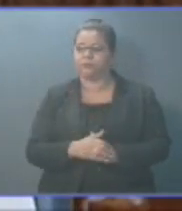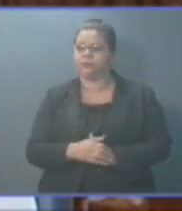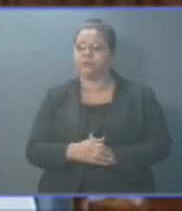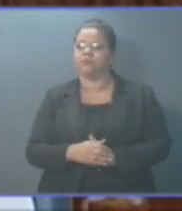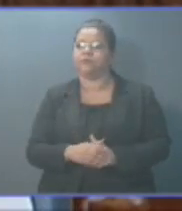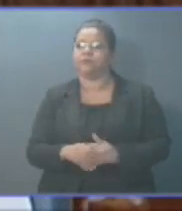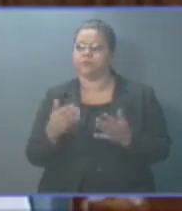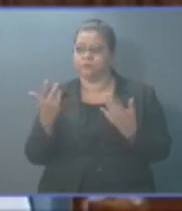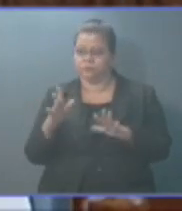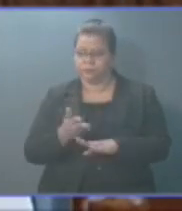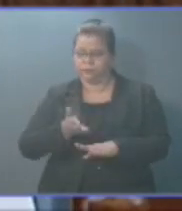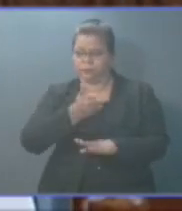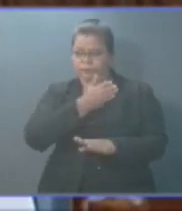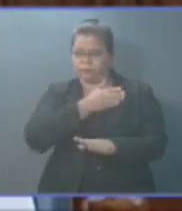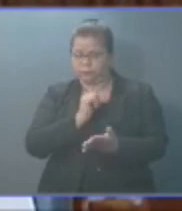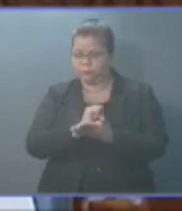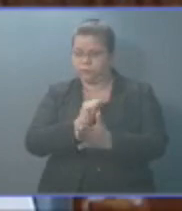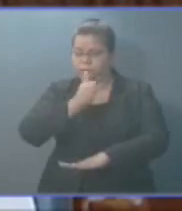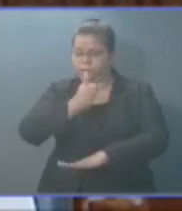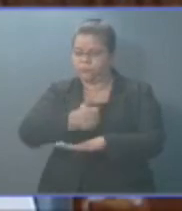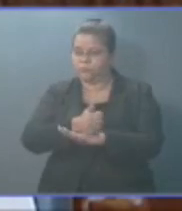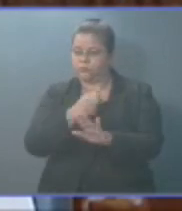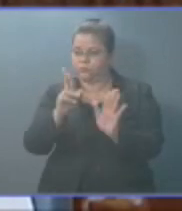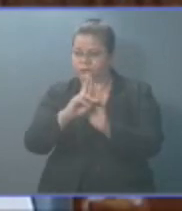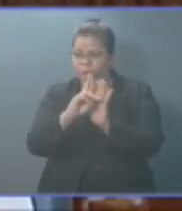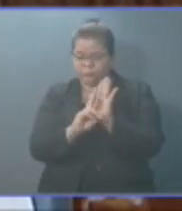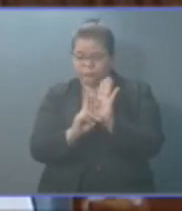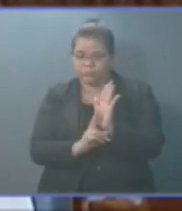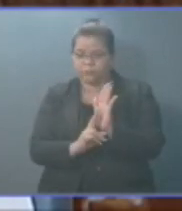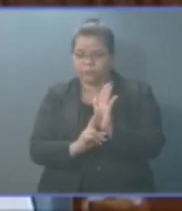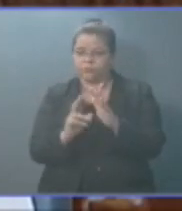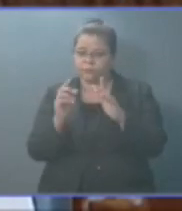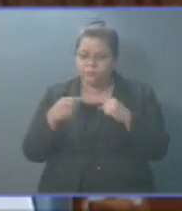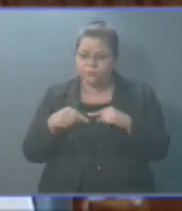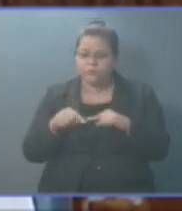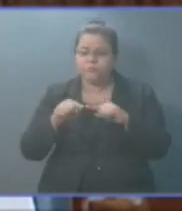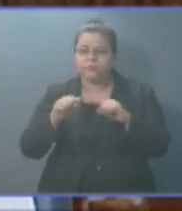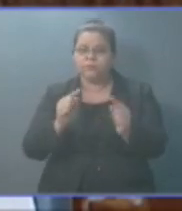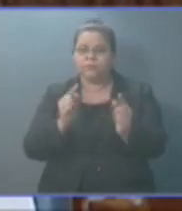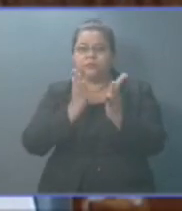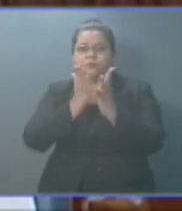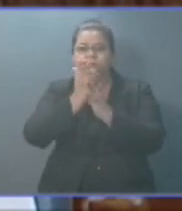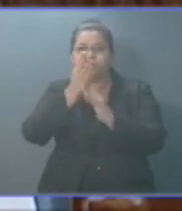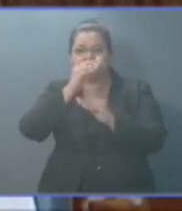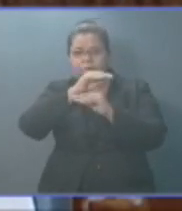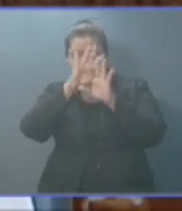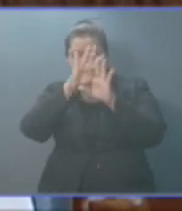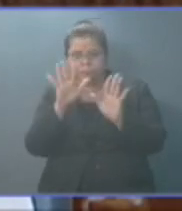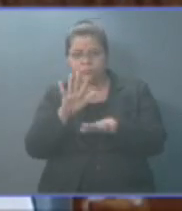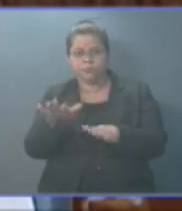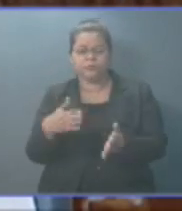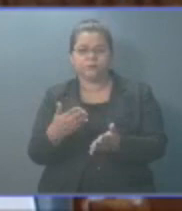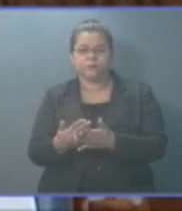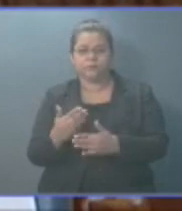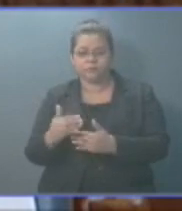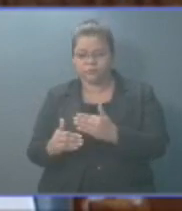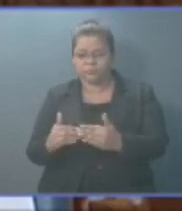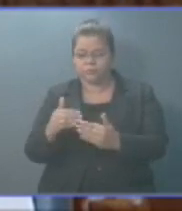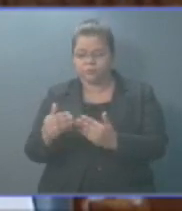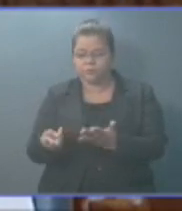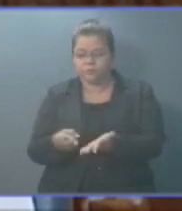que se haya emitido norma que mantenga la transparencia en las contrataciones,